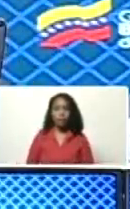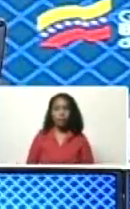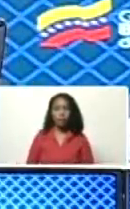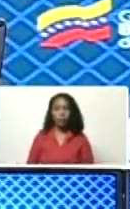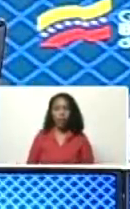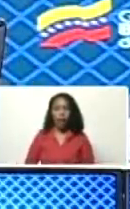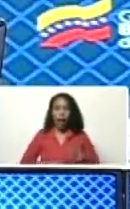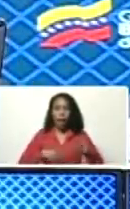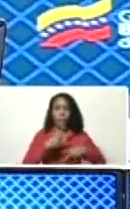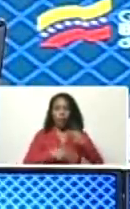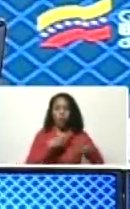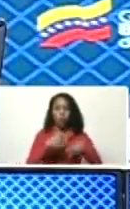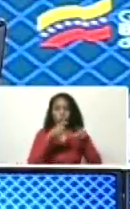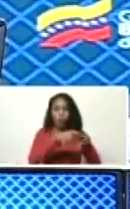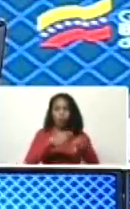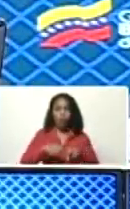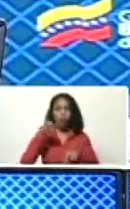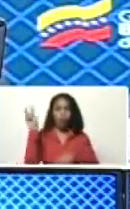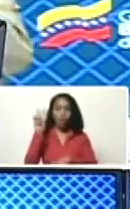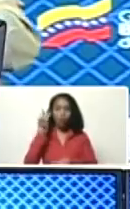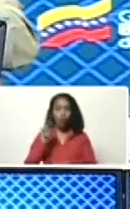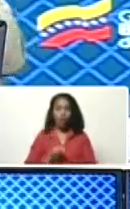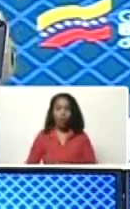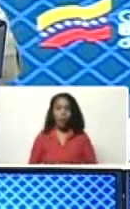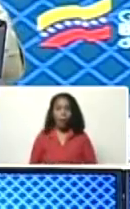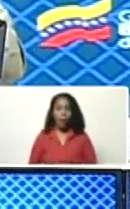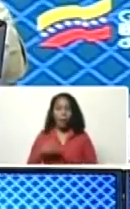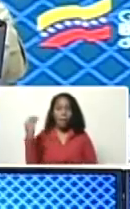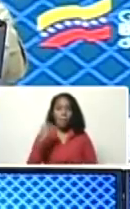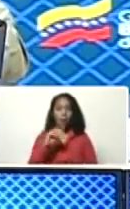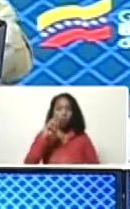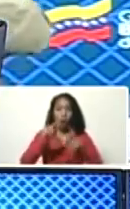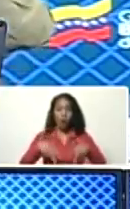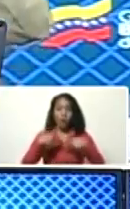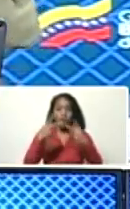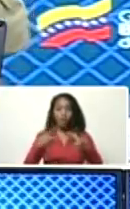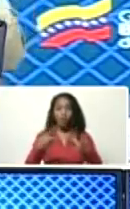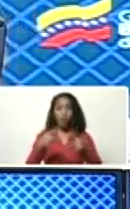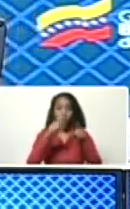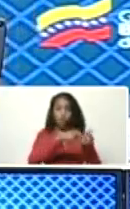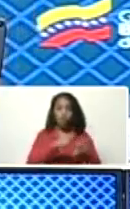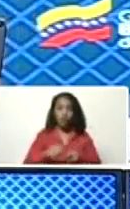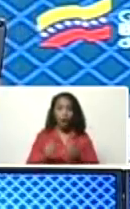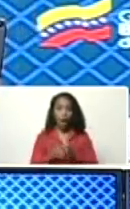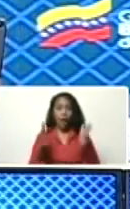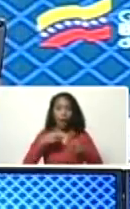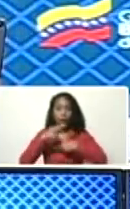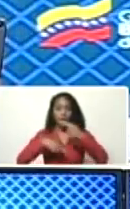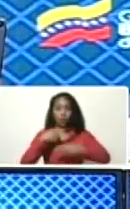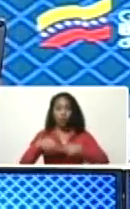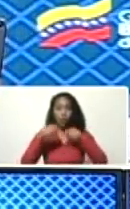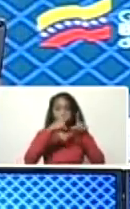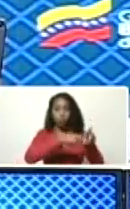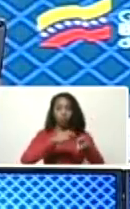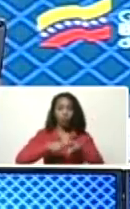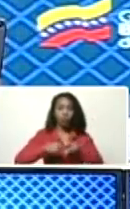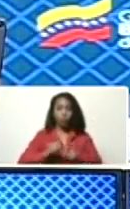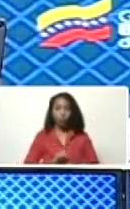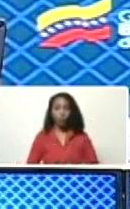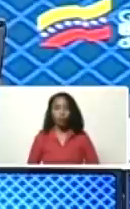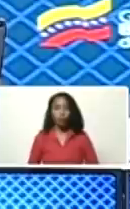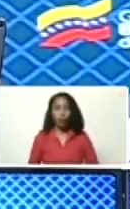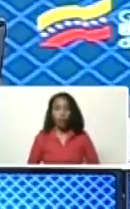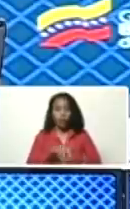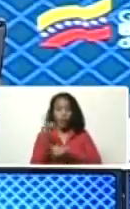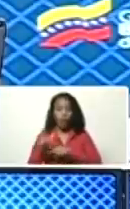el proceso agrario venezolano, más que una reforma agraria, para una gran revolución agraria. De